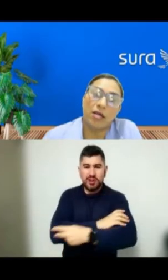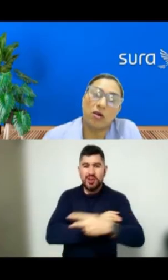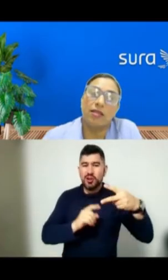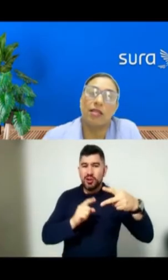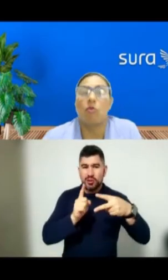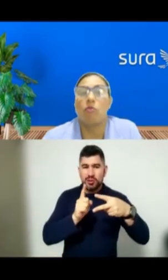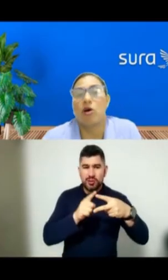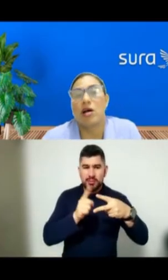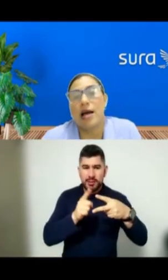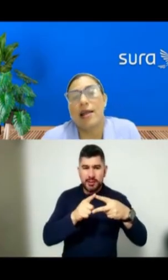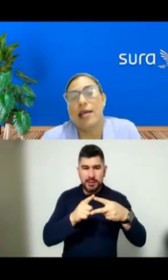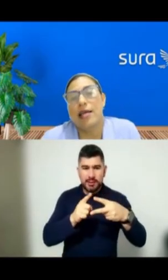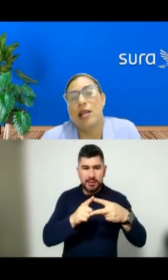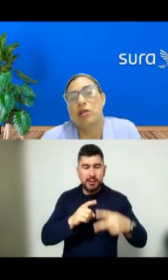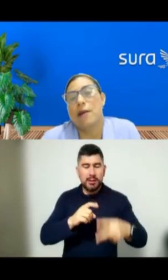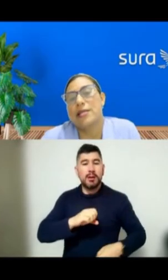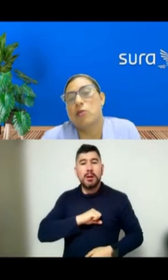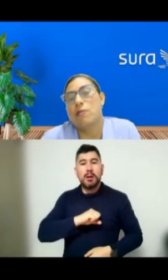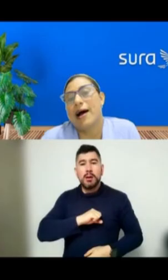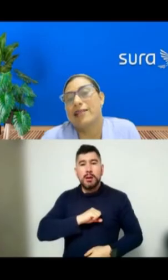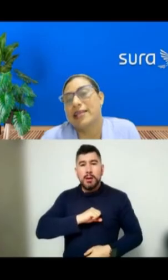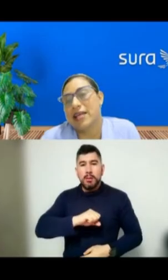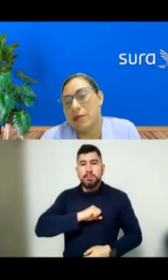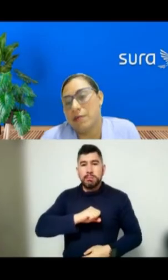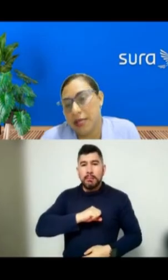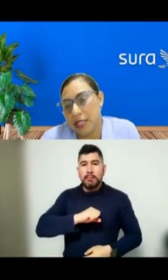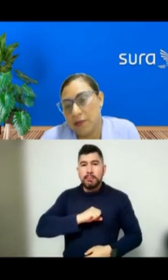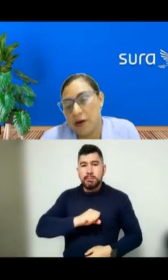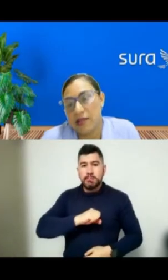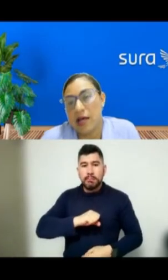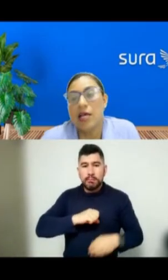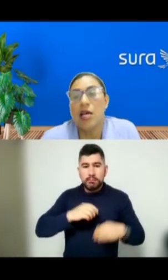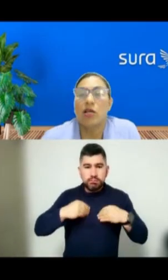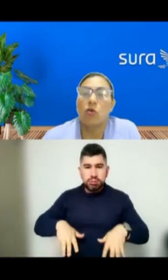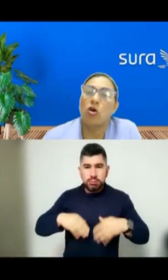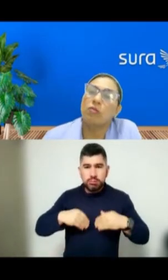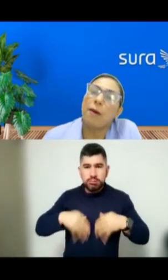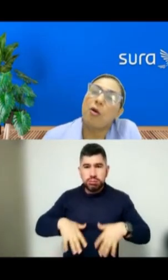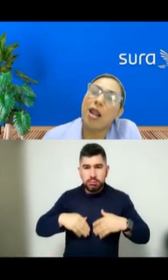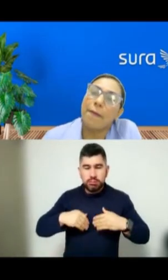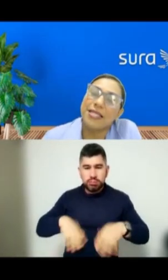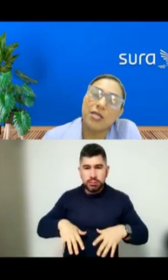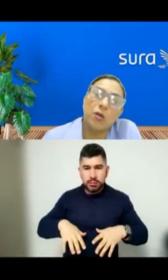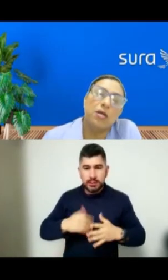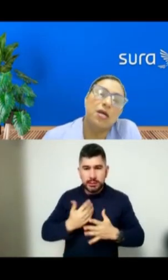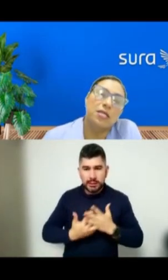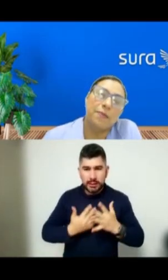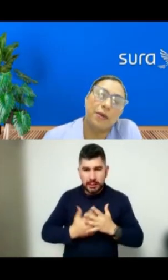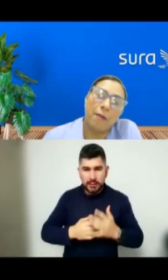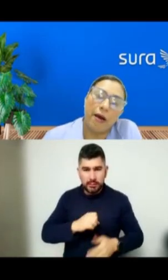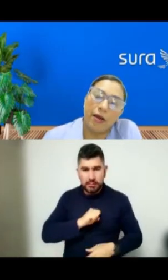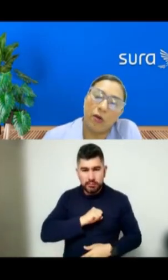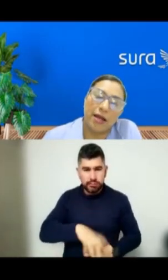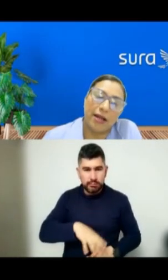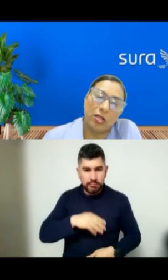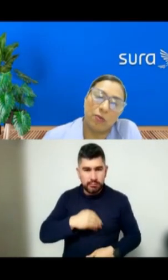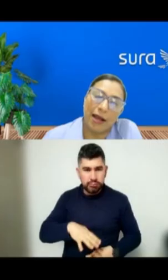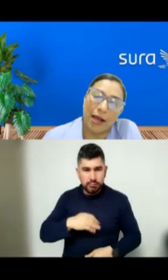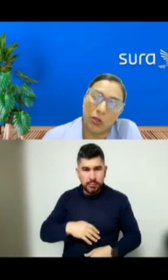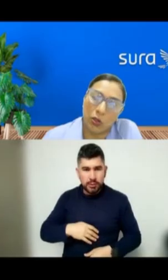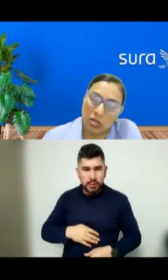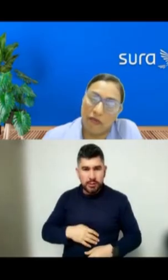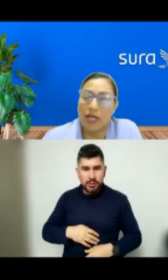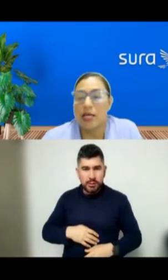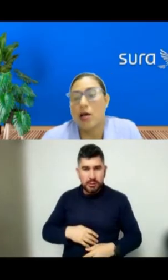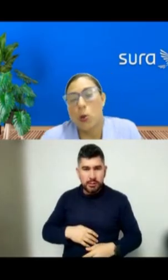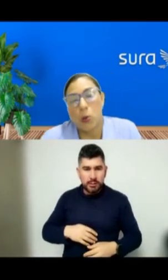pausas que hace el corazón entre el bombeo de sangre y la otra es la presión arterial mínima, ¿verdad? Entonces, cuando tomamos la presión, siempre vamos a encontrar que nos